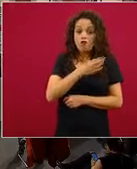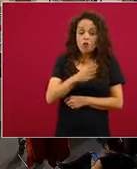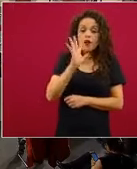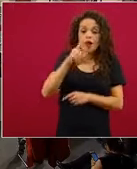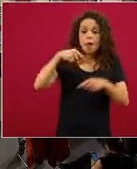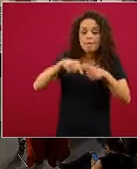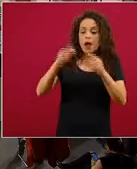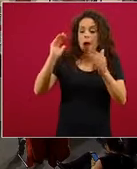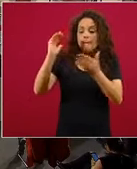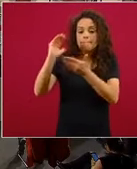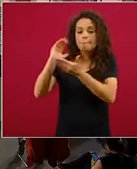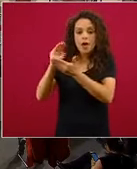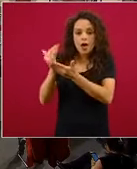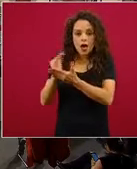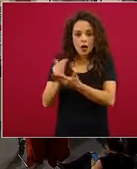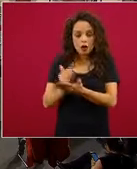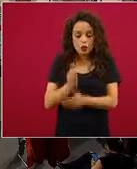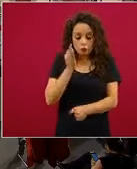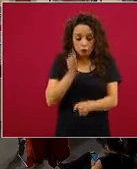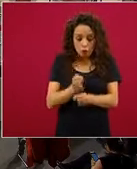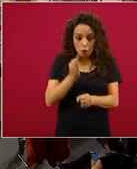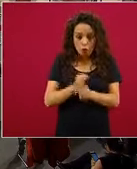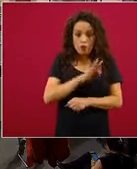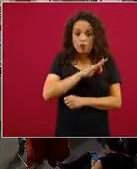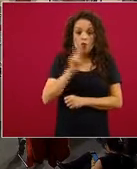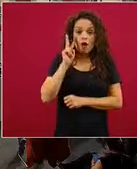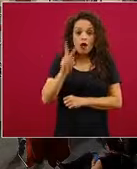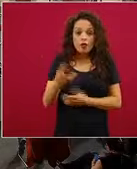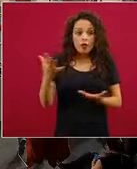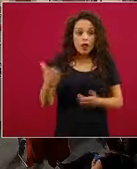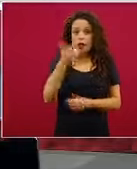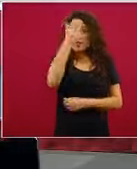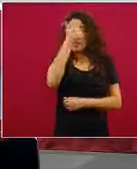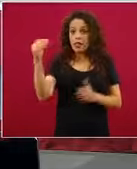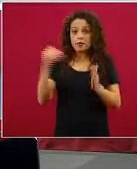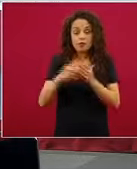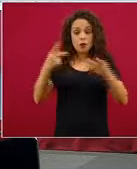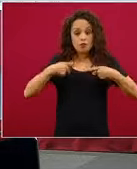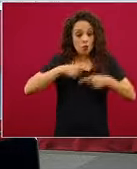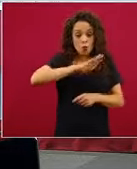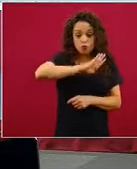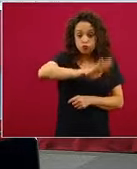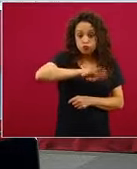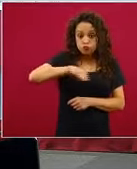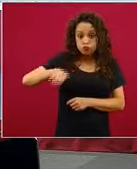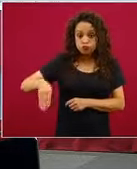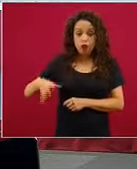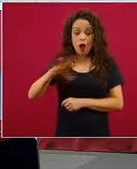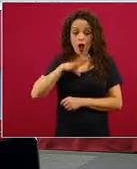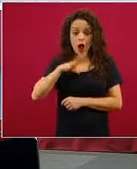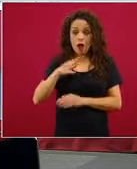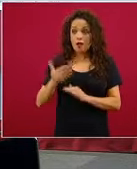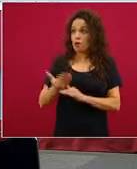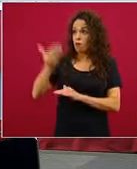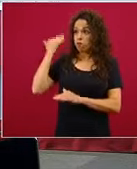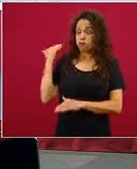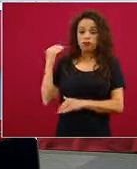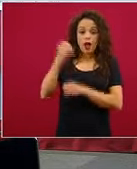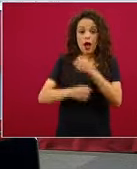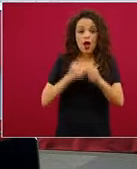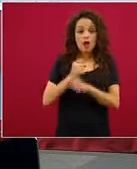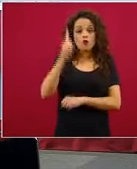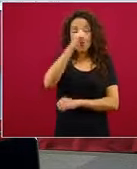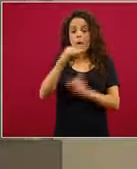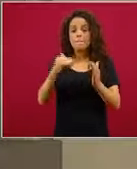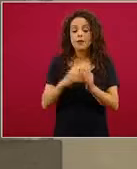Actualmente nosotros podemos ver cómo la tendencia de 6,000 muertes que había de tuberculosis en el año